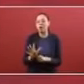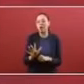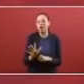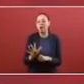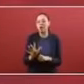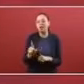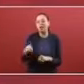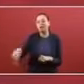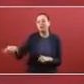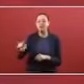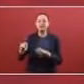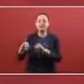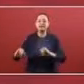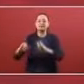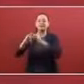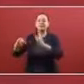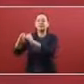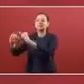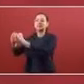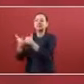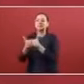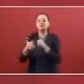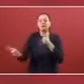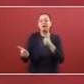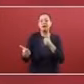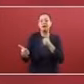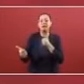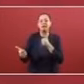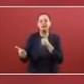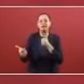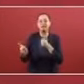estos organismos autónomos